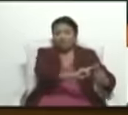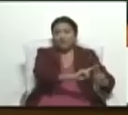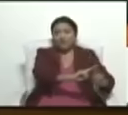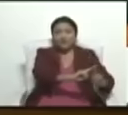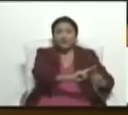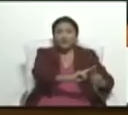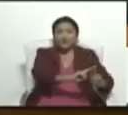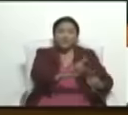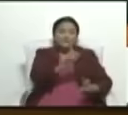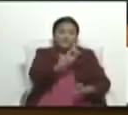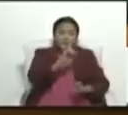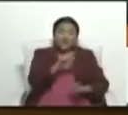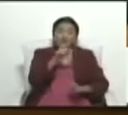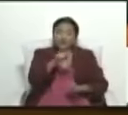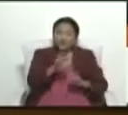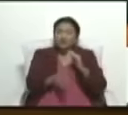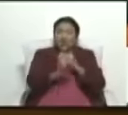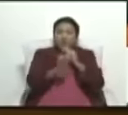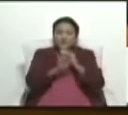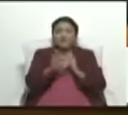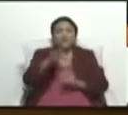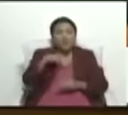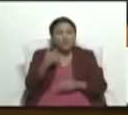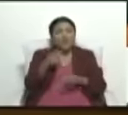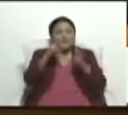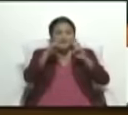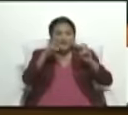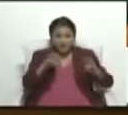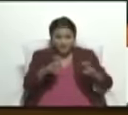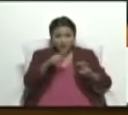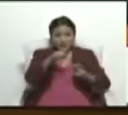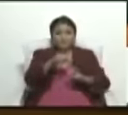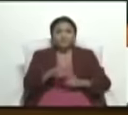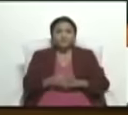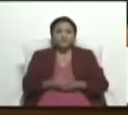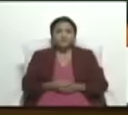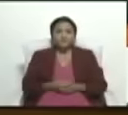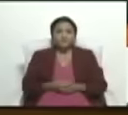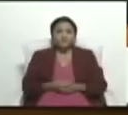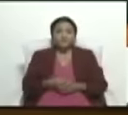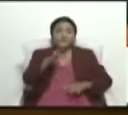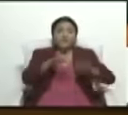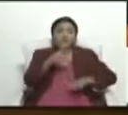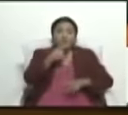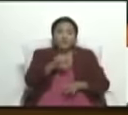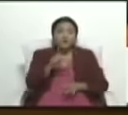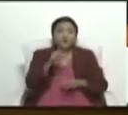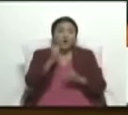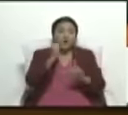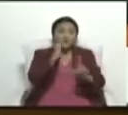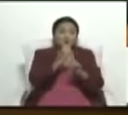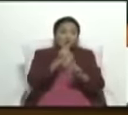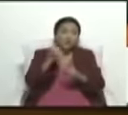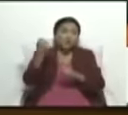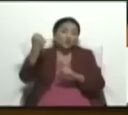presunción, a pesar de la tesis inicial de que era un homicidio-suicidio, sus